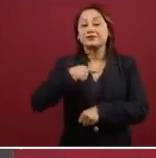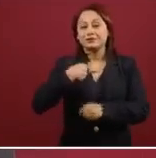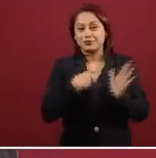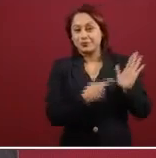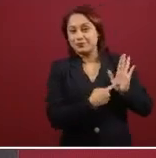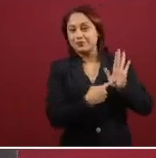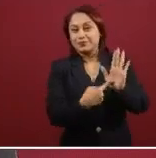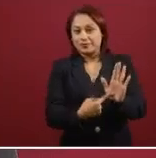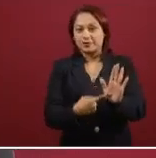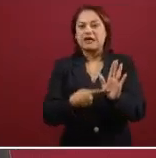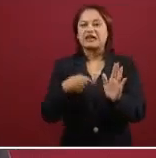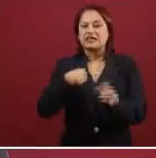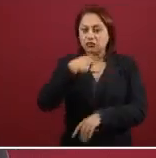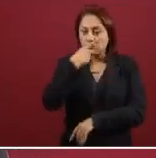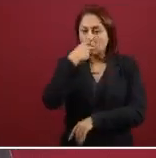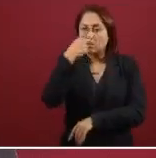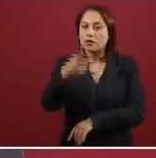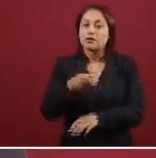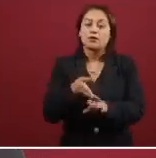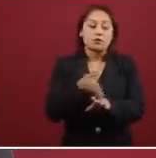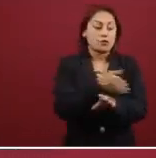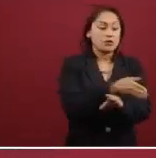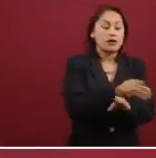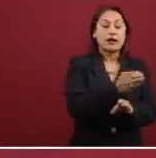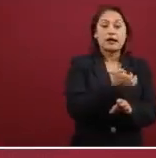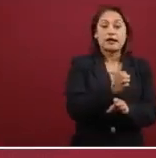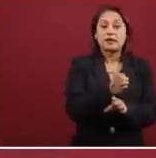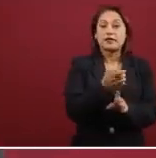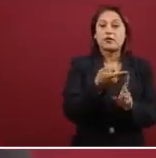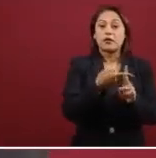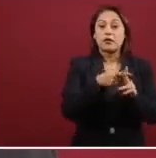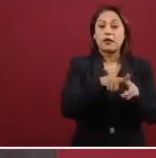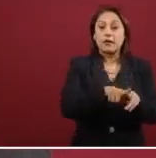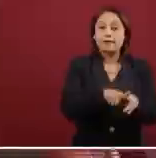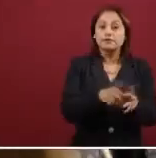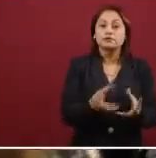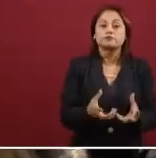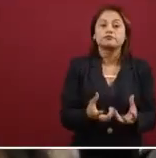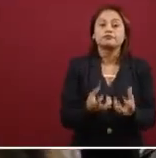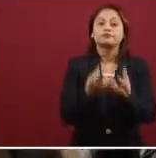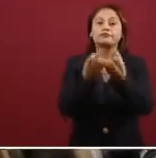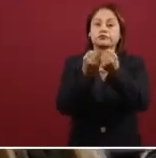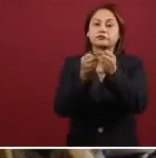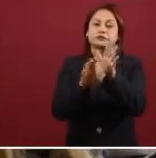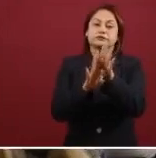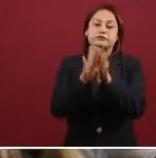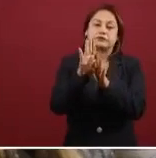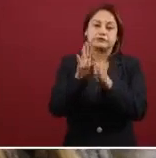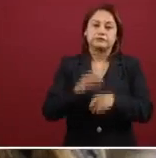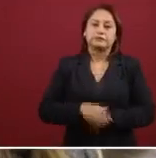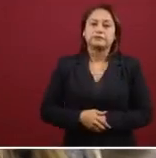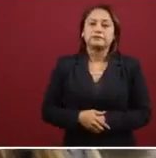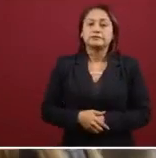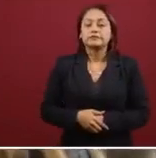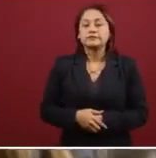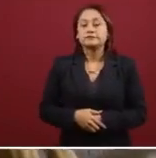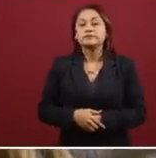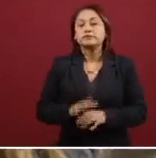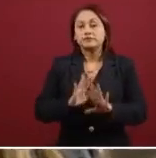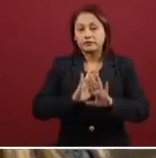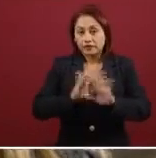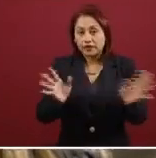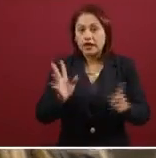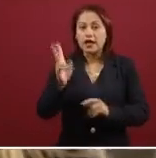la caída y que se logró un ligero incremento. Ahora bien, ya en este año y en otras ocasiones lo hemos